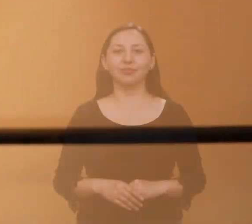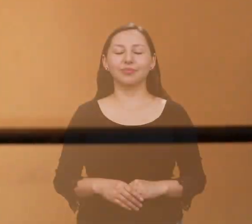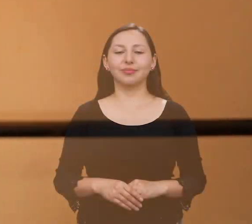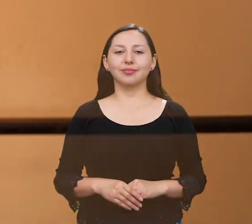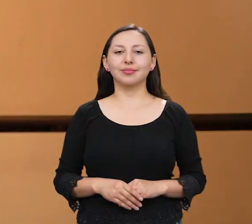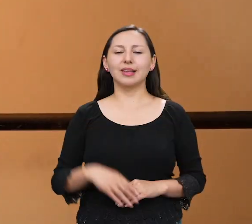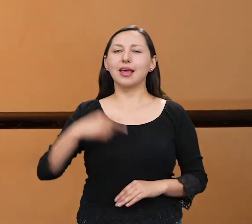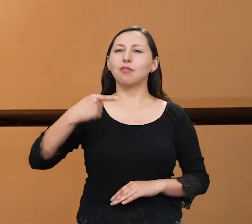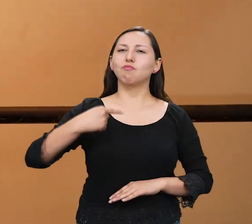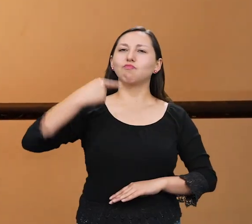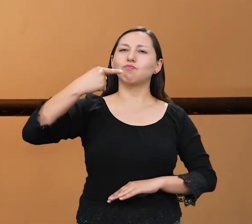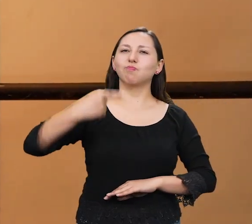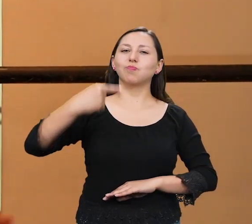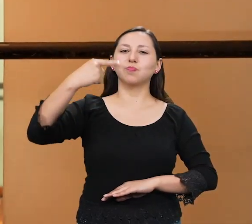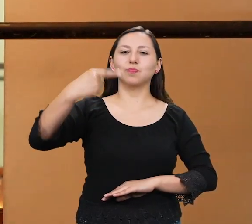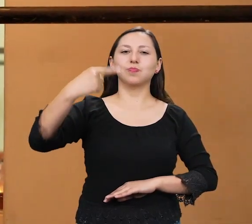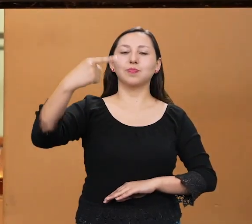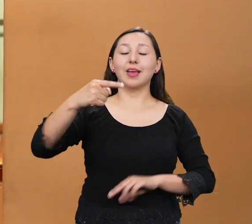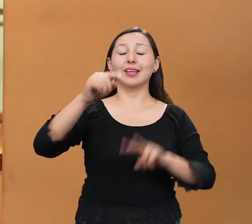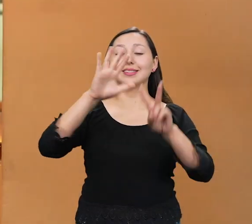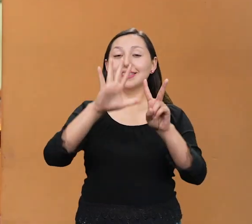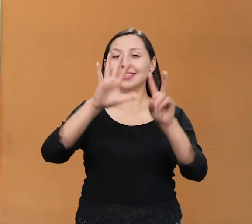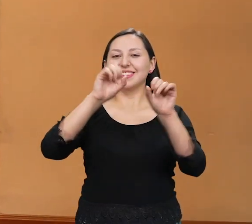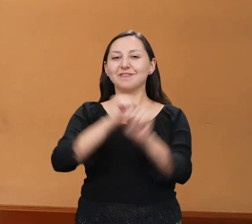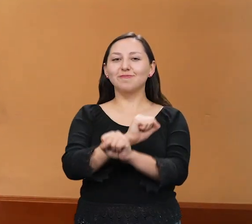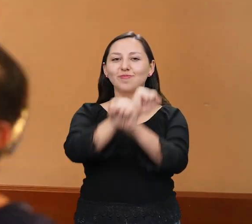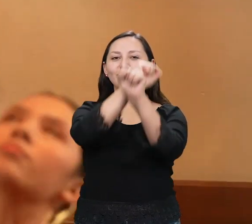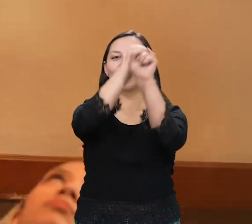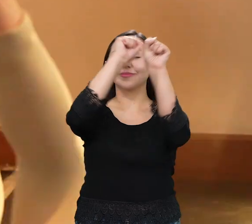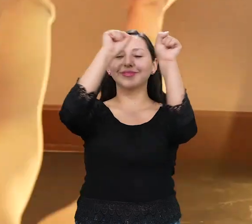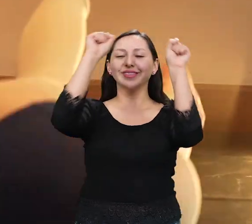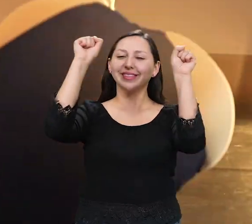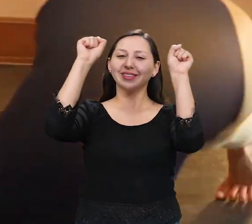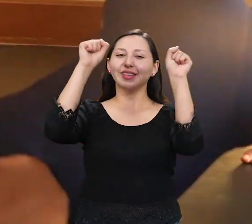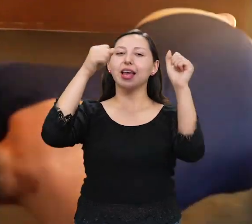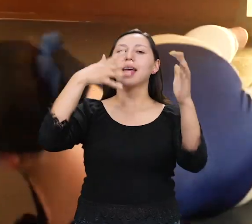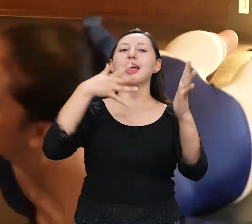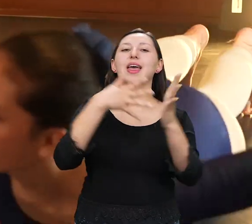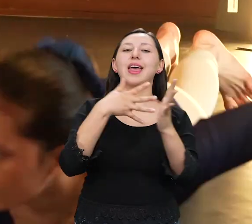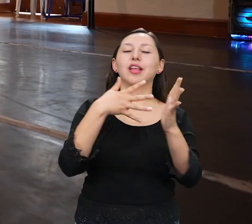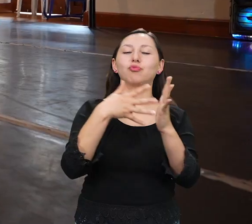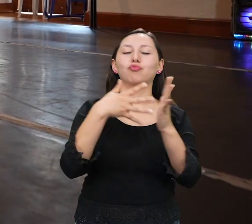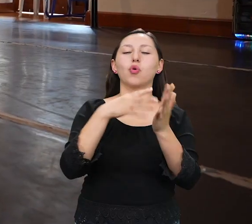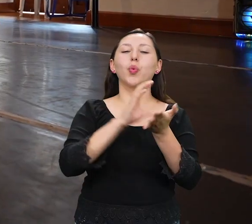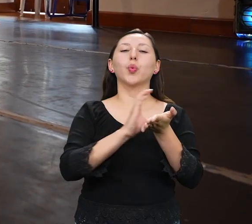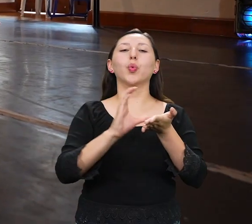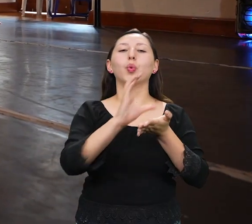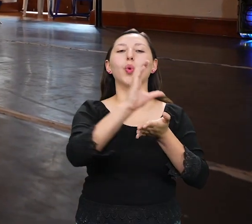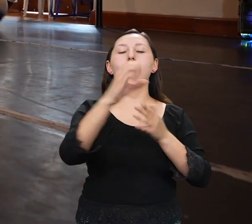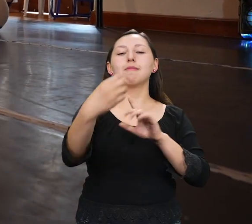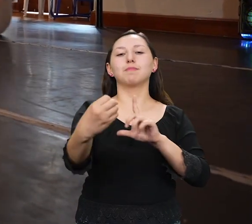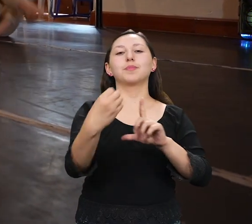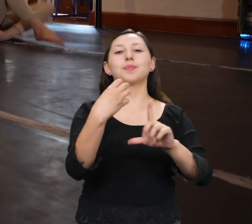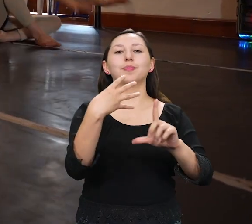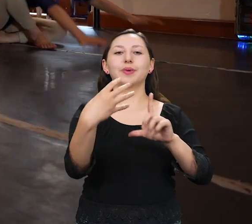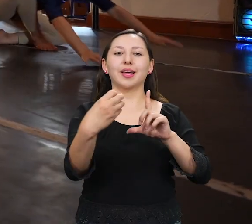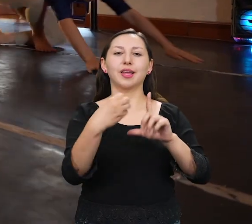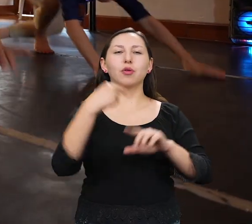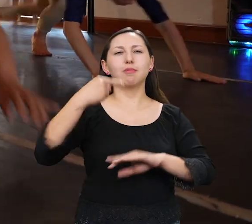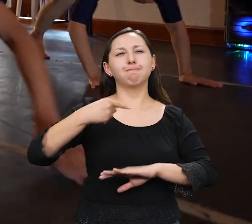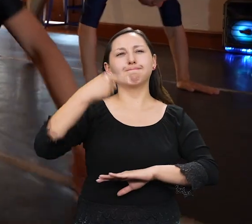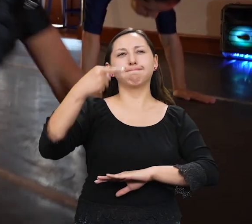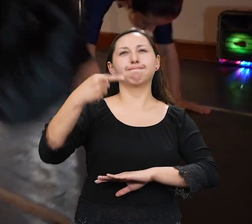Mi día a día comienza desde las 7. Yo estudio en un colegio virtual, así que mi día a día no es